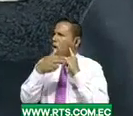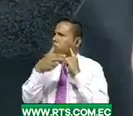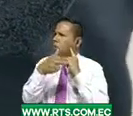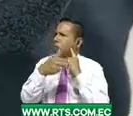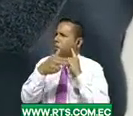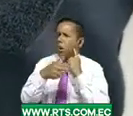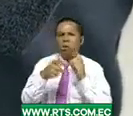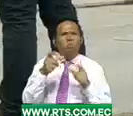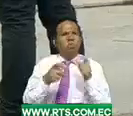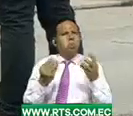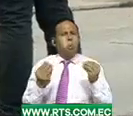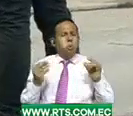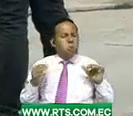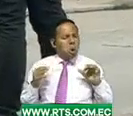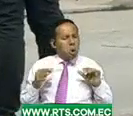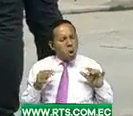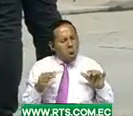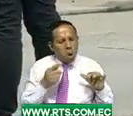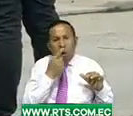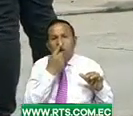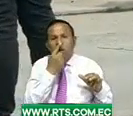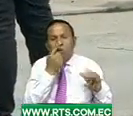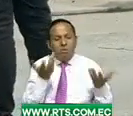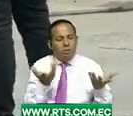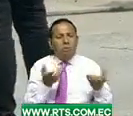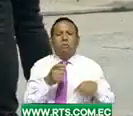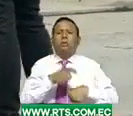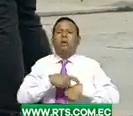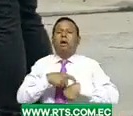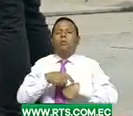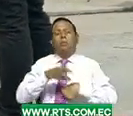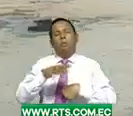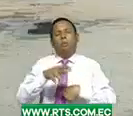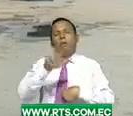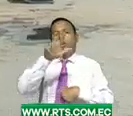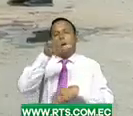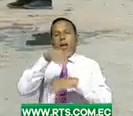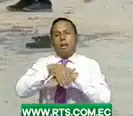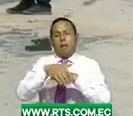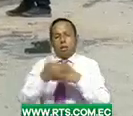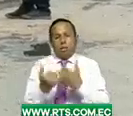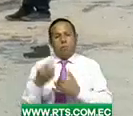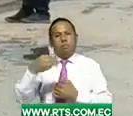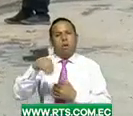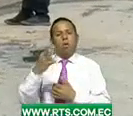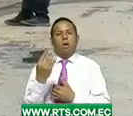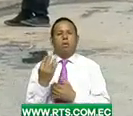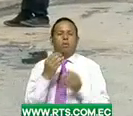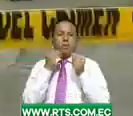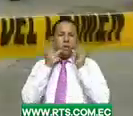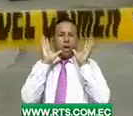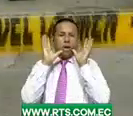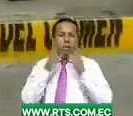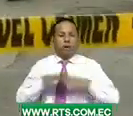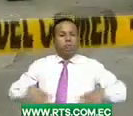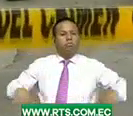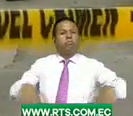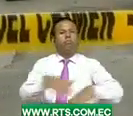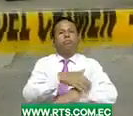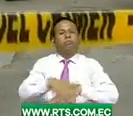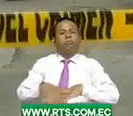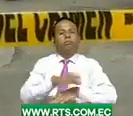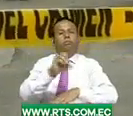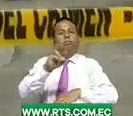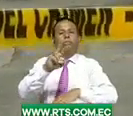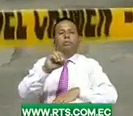empezó a amontonarse. El crimen se registró cerca de las 3 de la tarde de este miércoles 14 de diciembre en la avenida